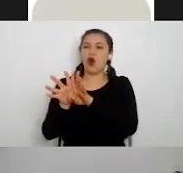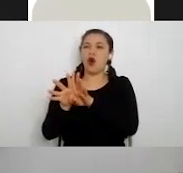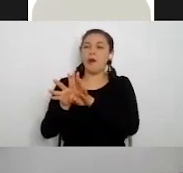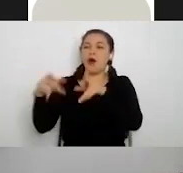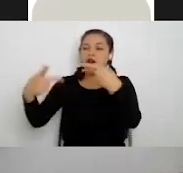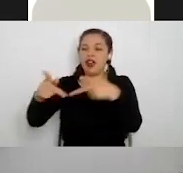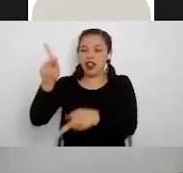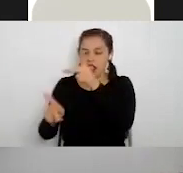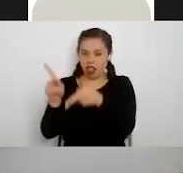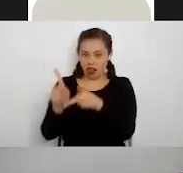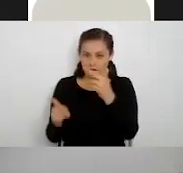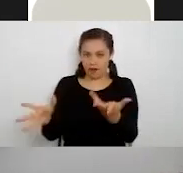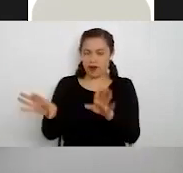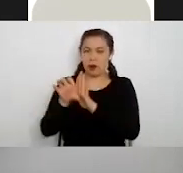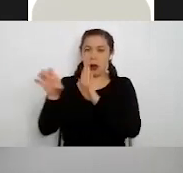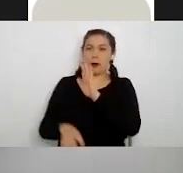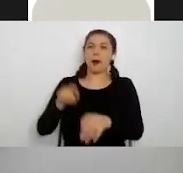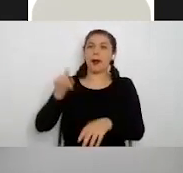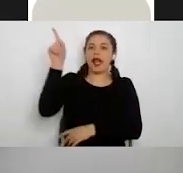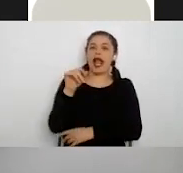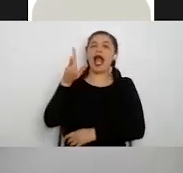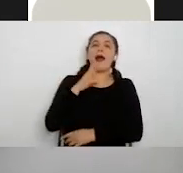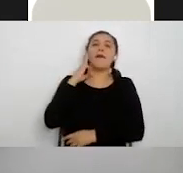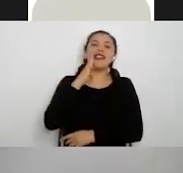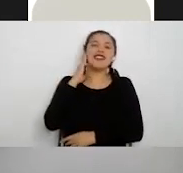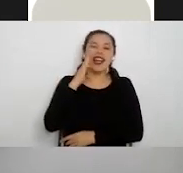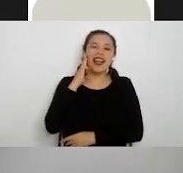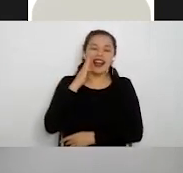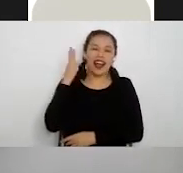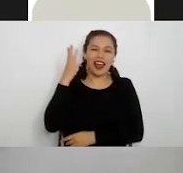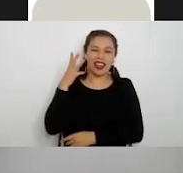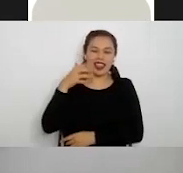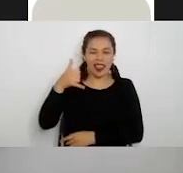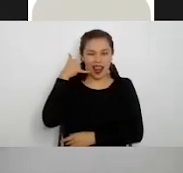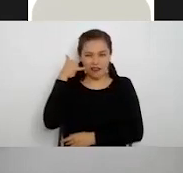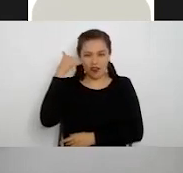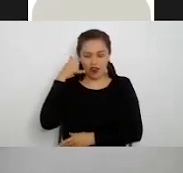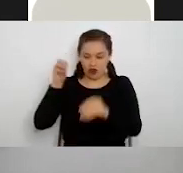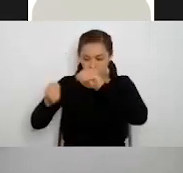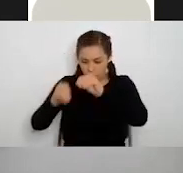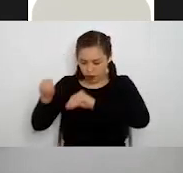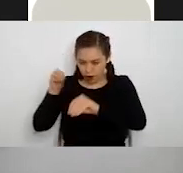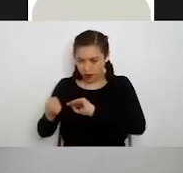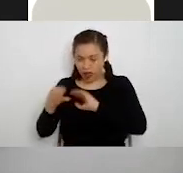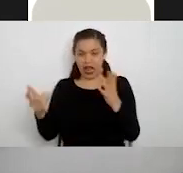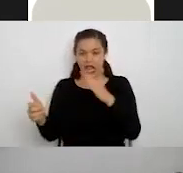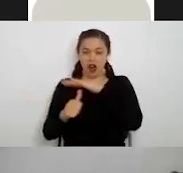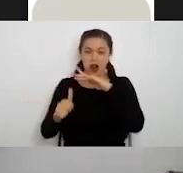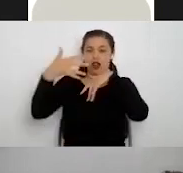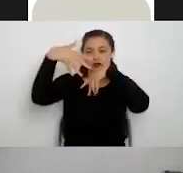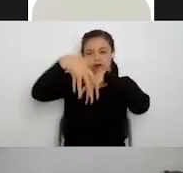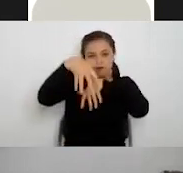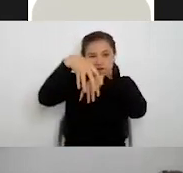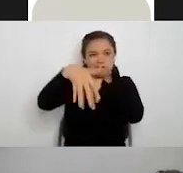se producen los iPhone y hay un confinamiento ahí, hubo protestas, hay